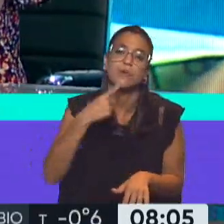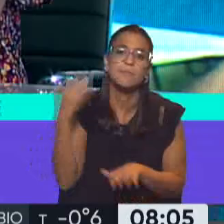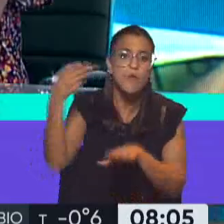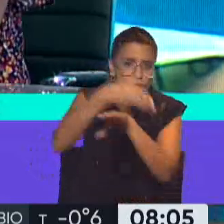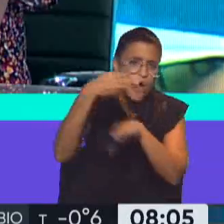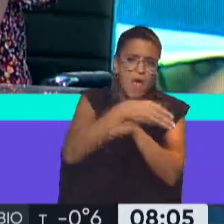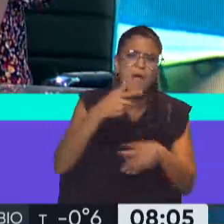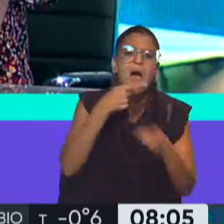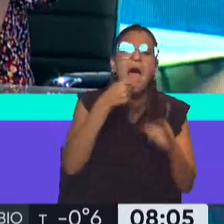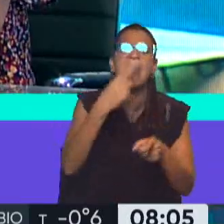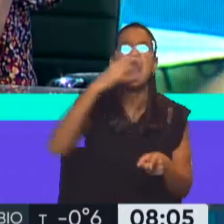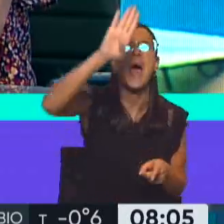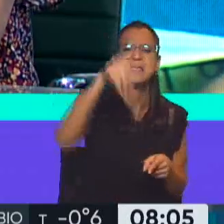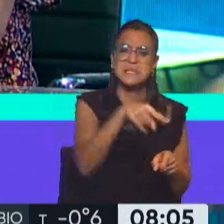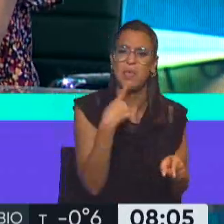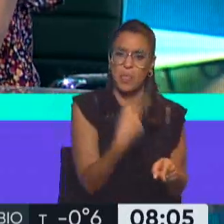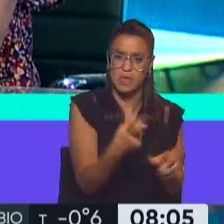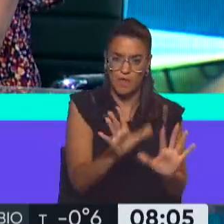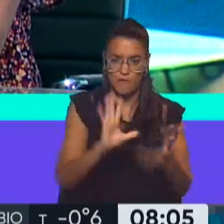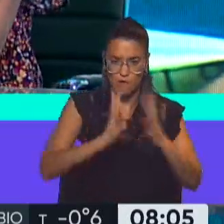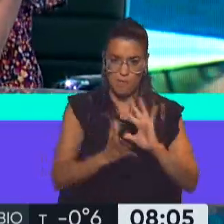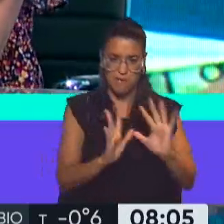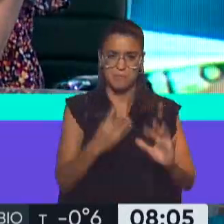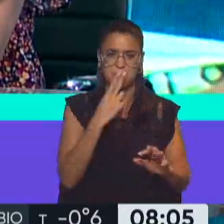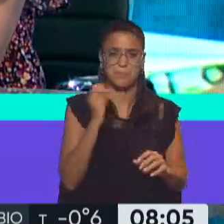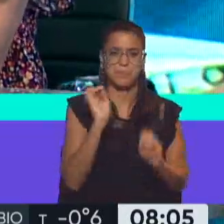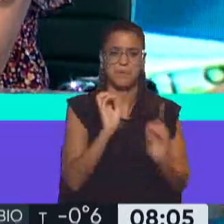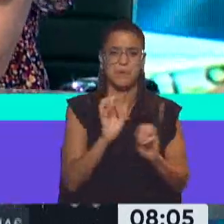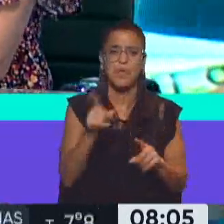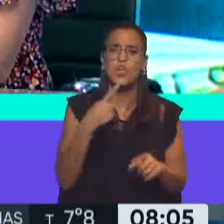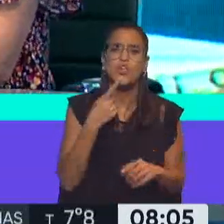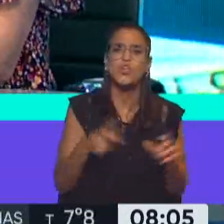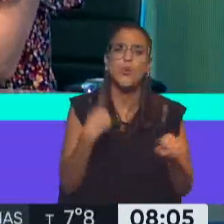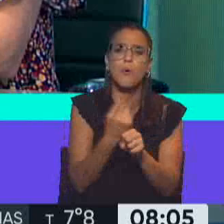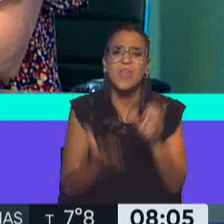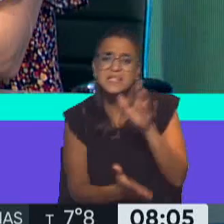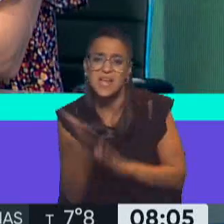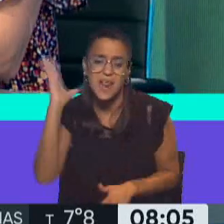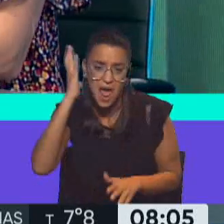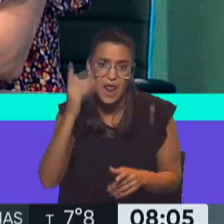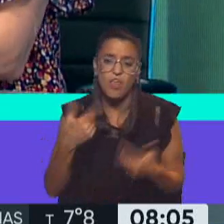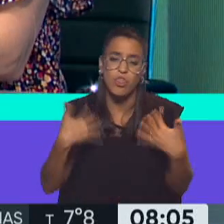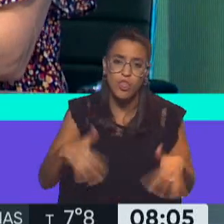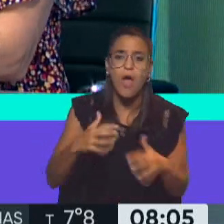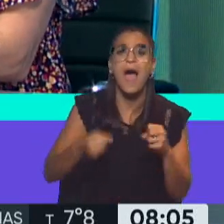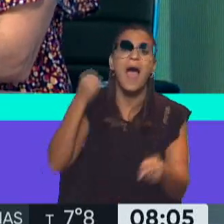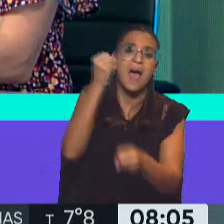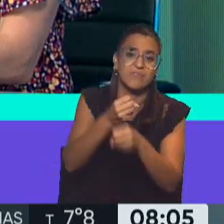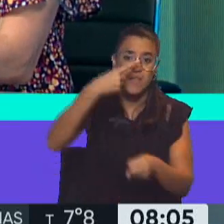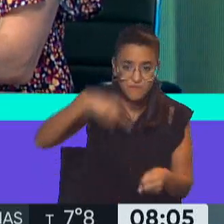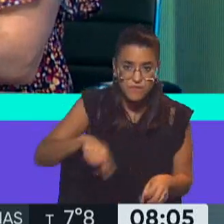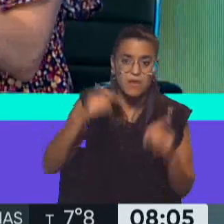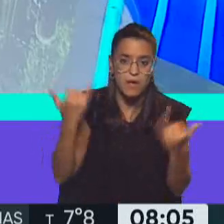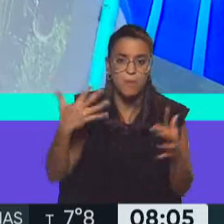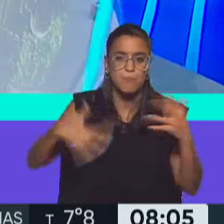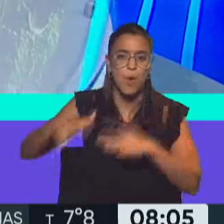a calificarlos de nazis. Esa fue la calificación que recibieron. No los dejaban salir de la radio. Esto ocurrió hasta que, bueno, finalmente también hubo